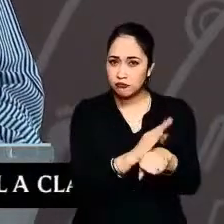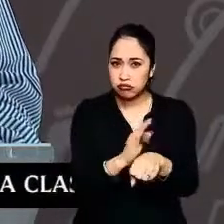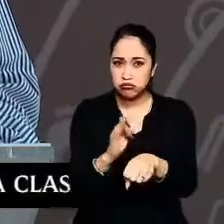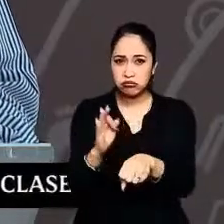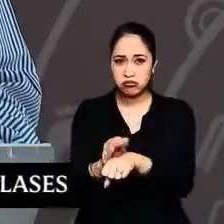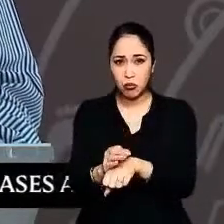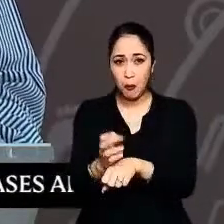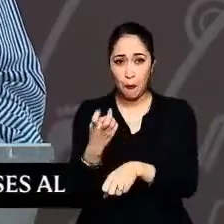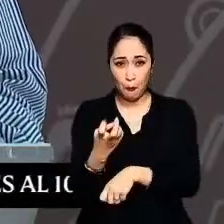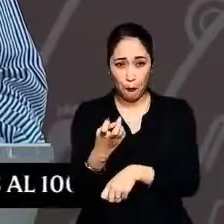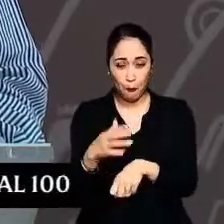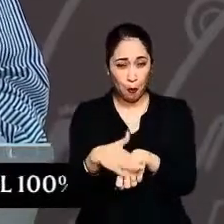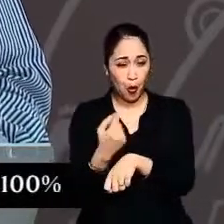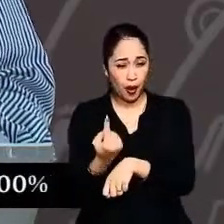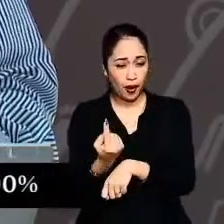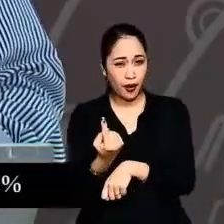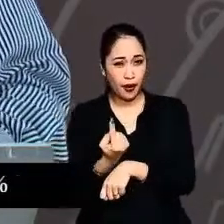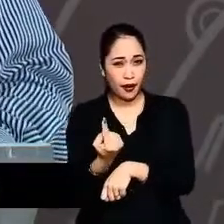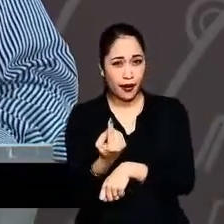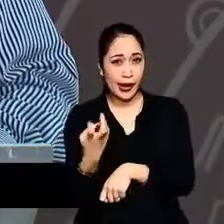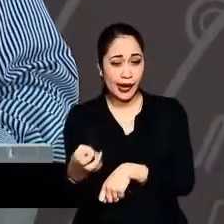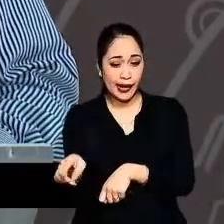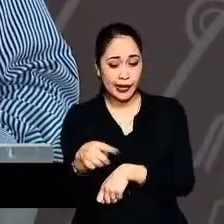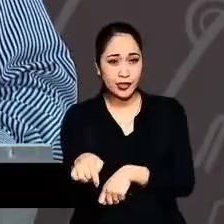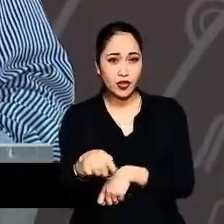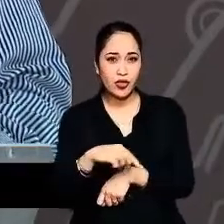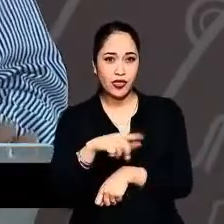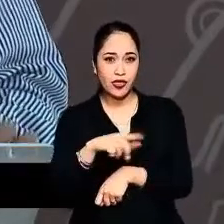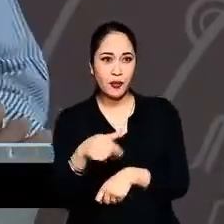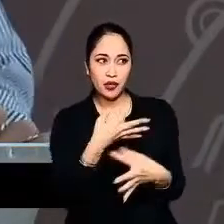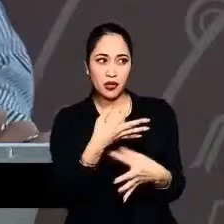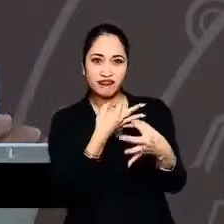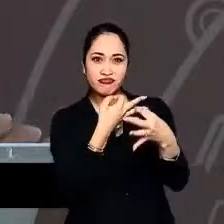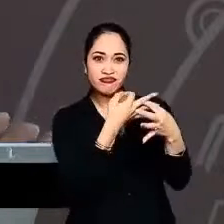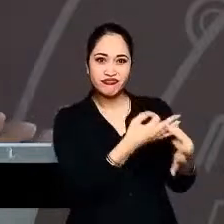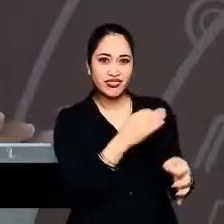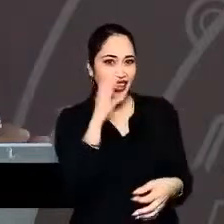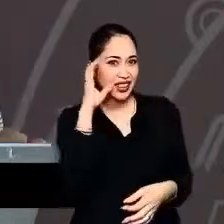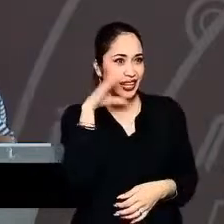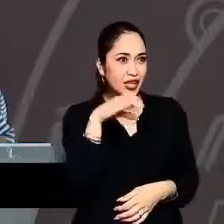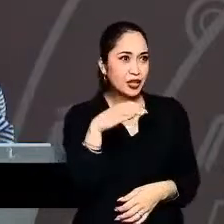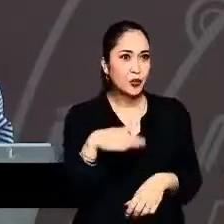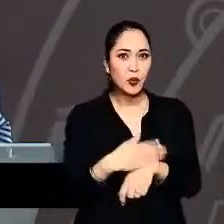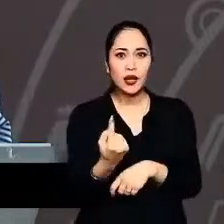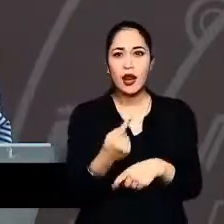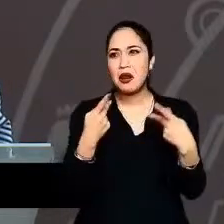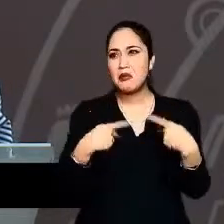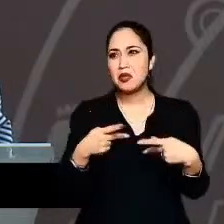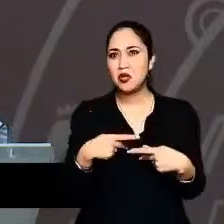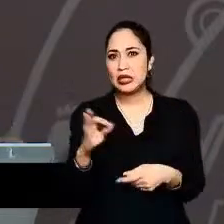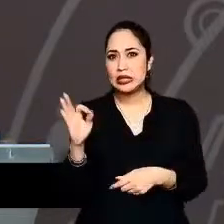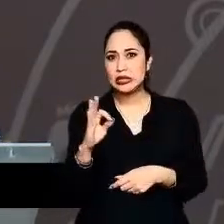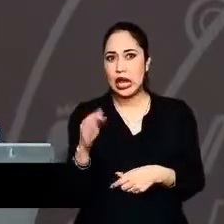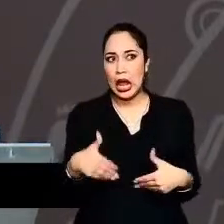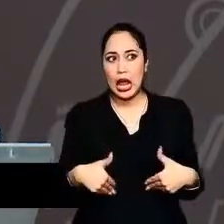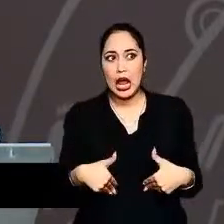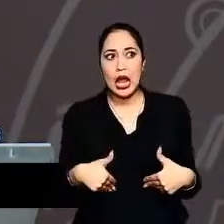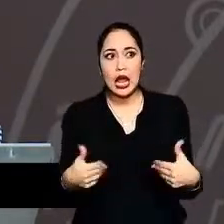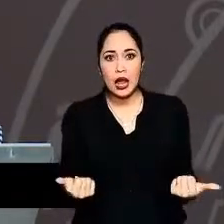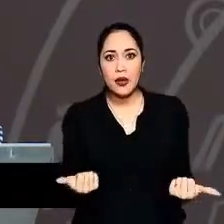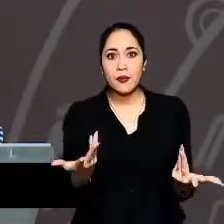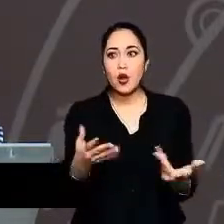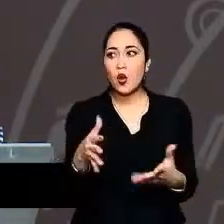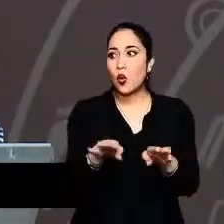da lugar a la delincuencia. Si la gente no tiene que comer, empieza a buscarle